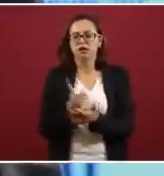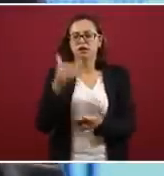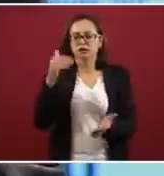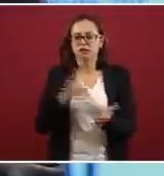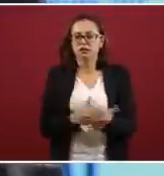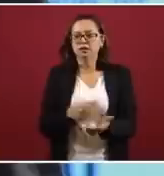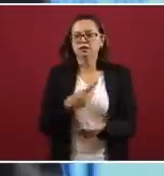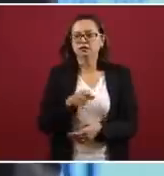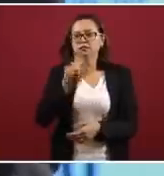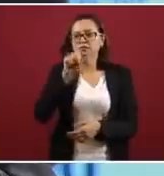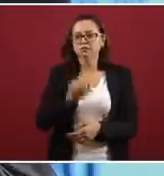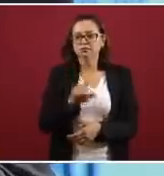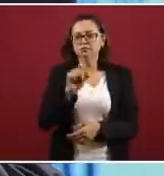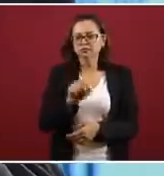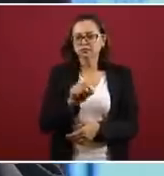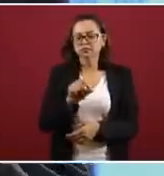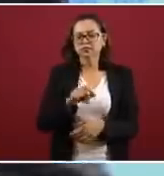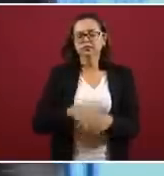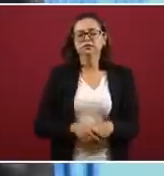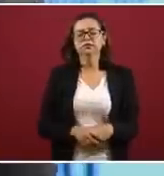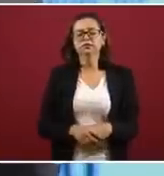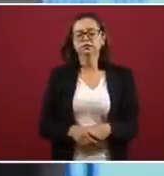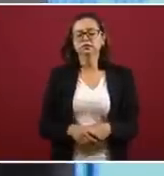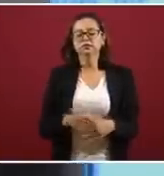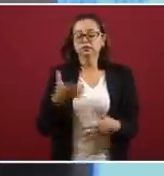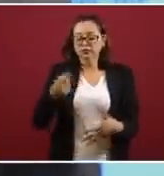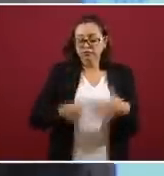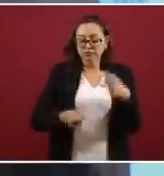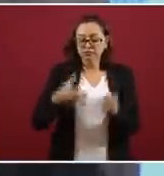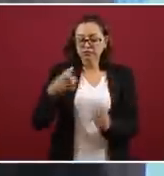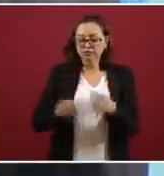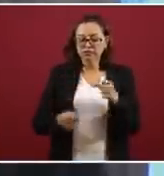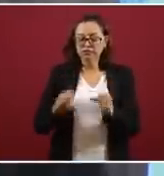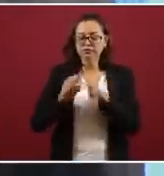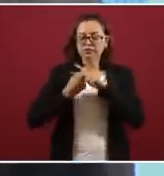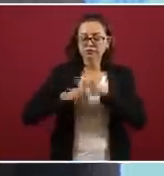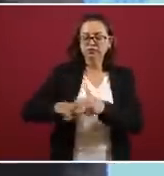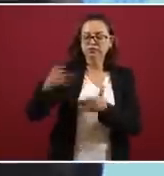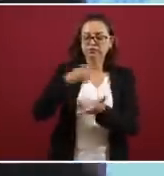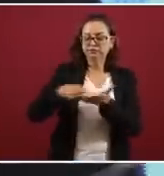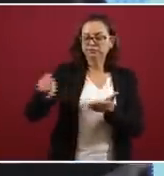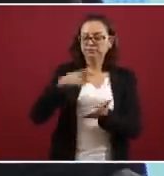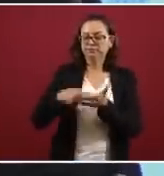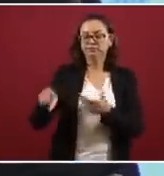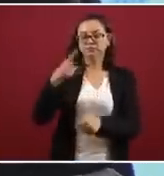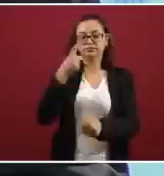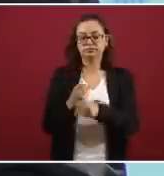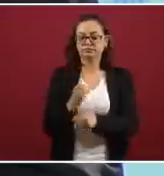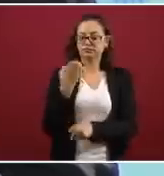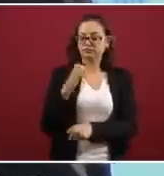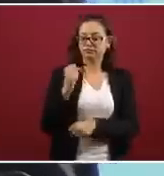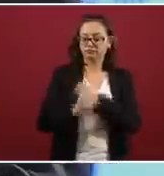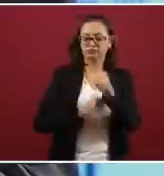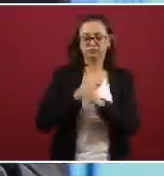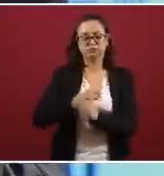día 1 de enero de este año, ya estaba fijada, porque la leche